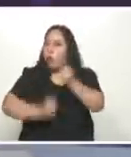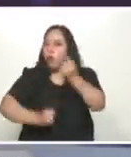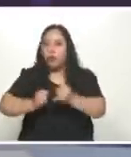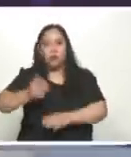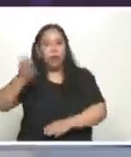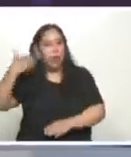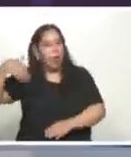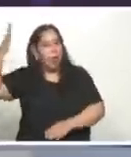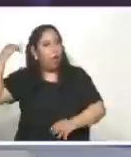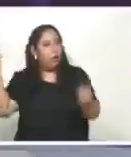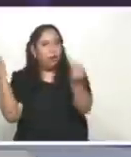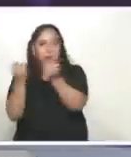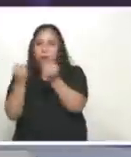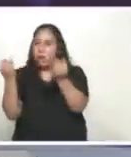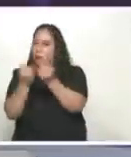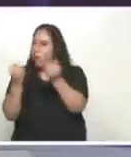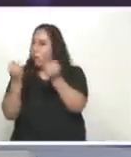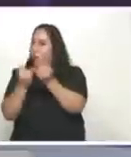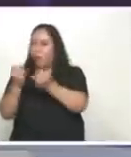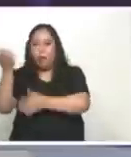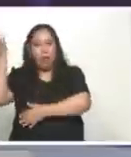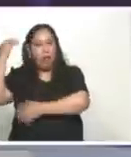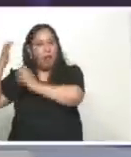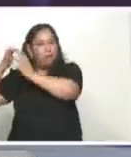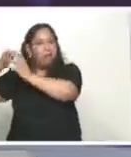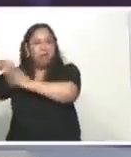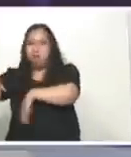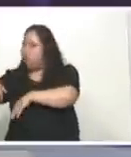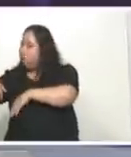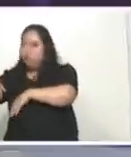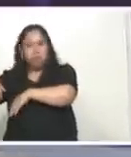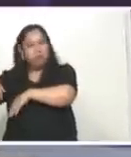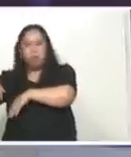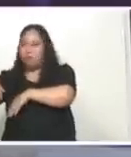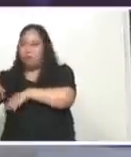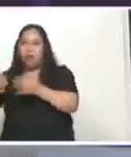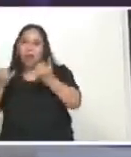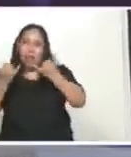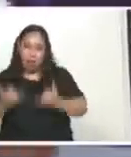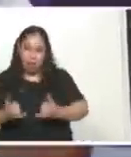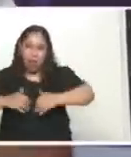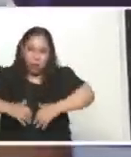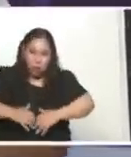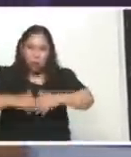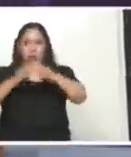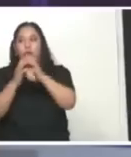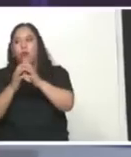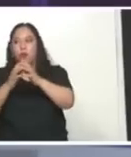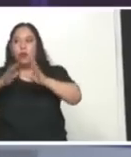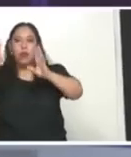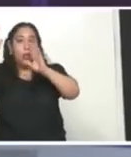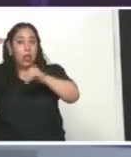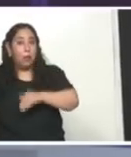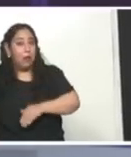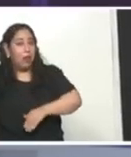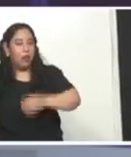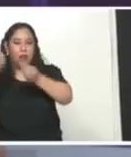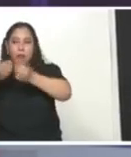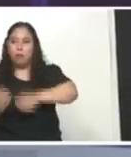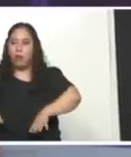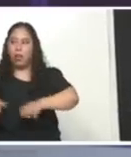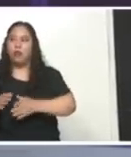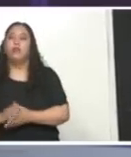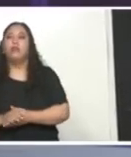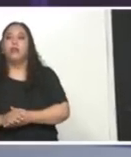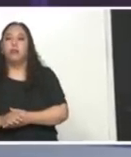ese abismo al que nos habían tenido, donde se había perdido la esperanza. Si hay algo que puedo rescatar este 1 de mayo, es